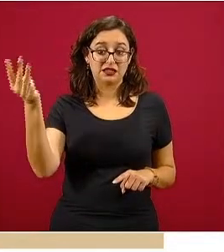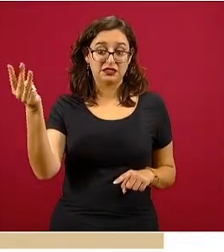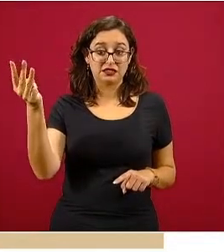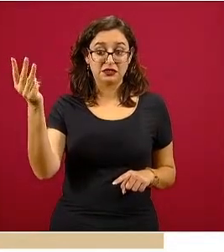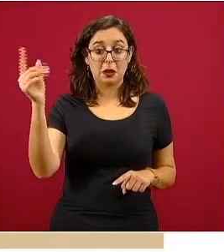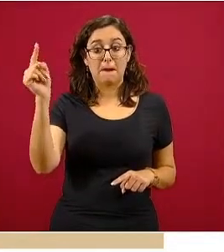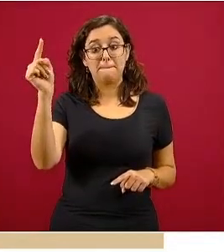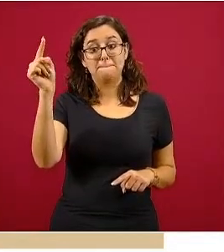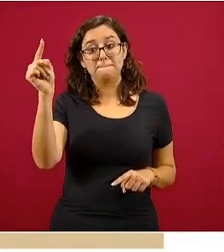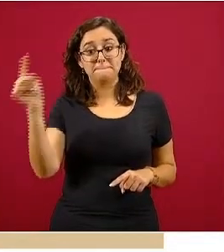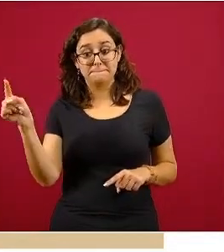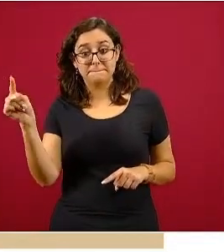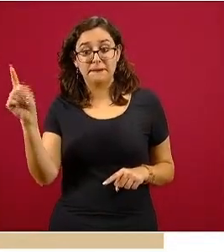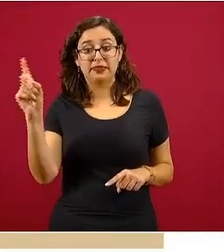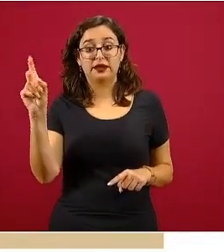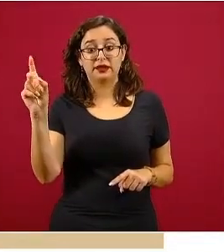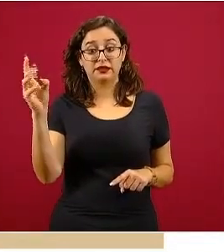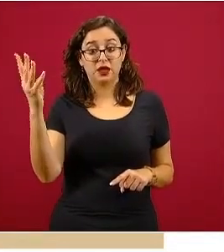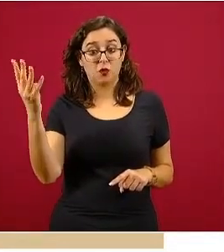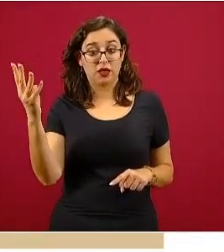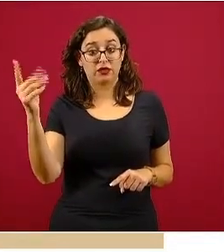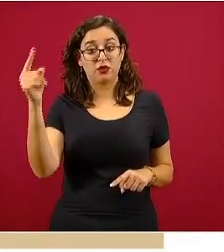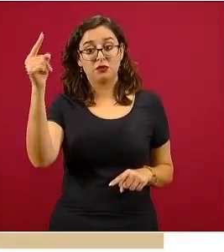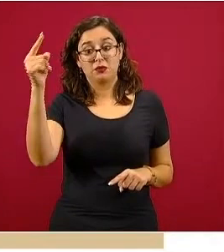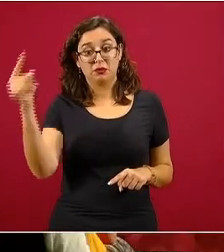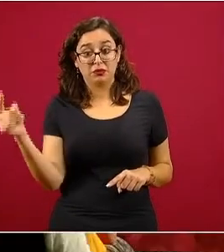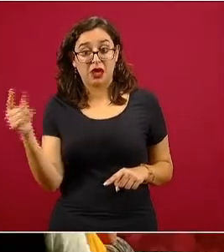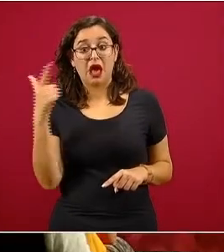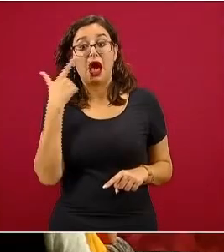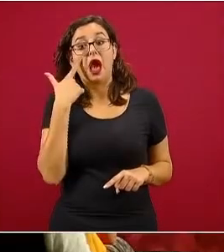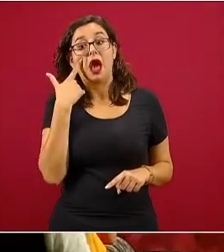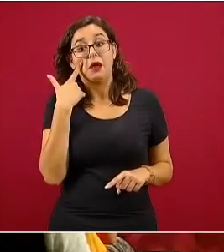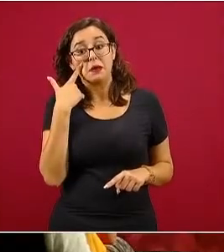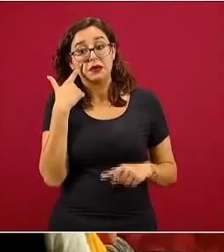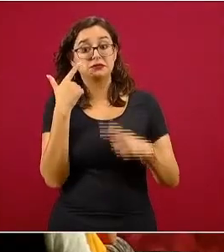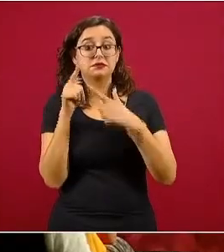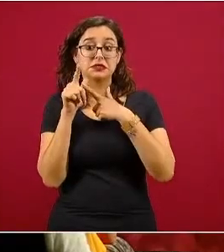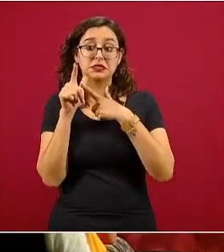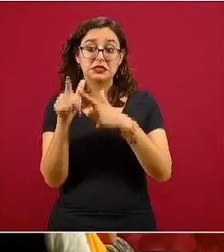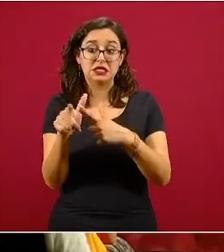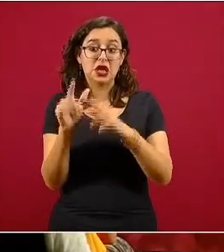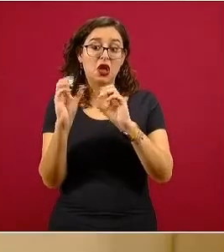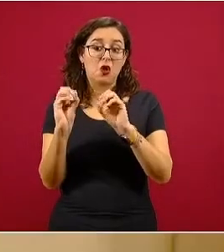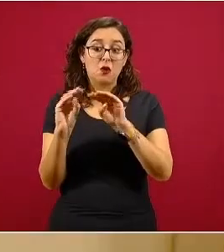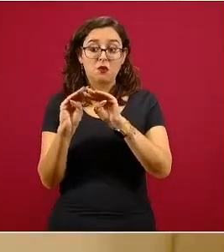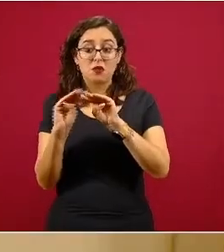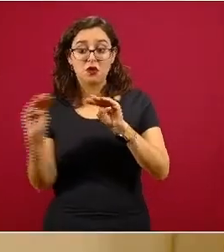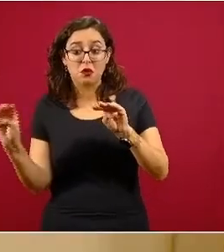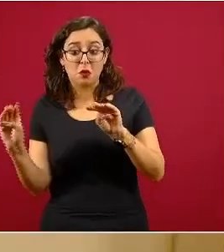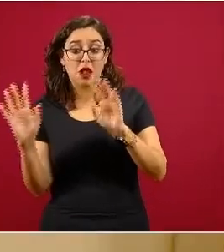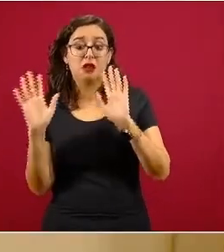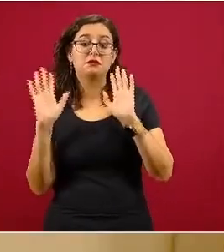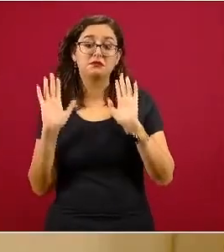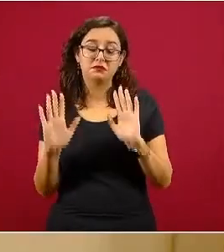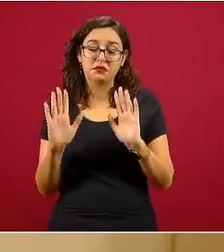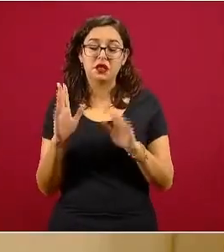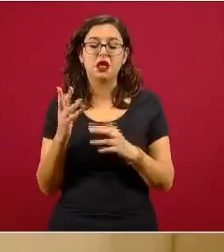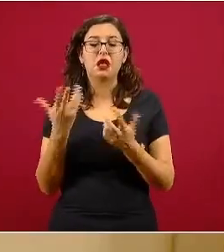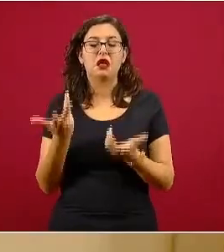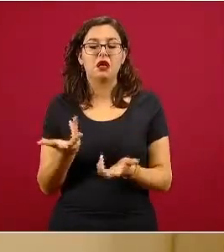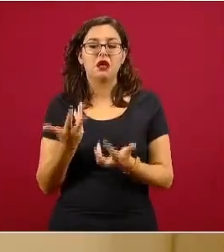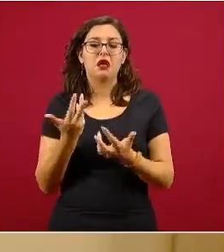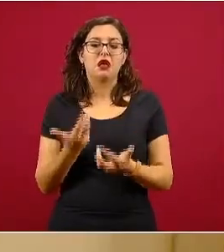decremento hacia la 34 se mantiene o pudiera cerrar la semana todavía en una meseta. Buena disponibilidad de camas